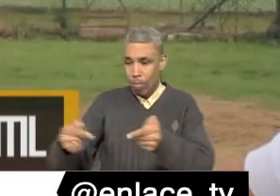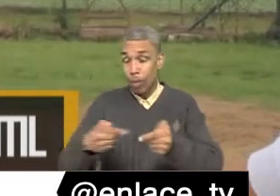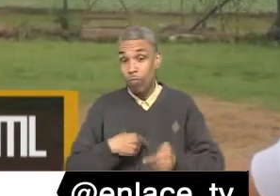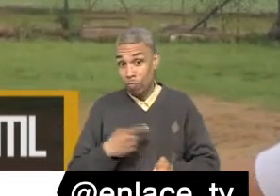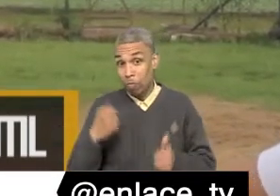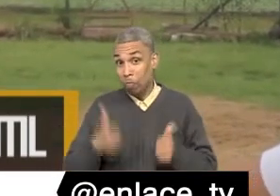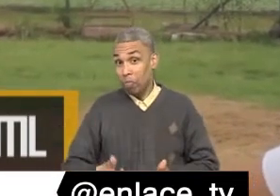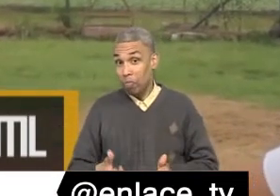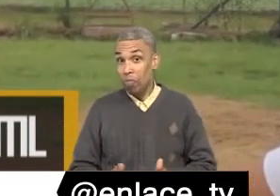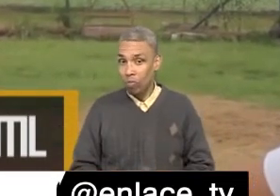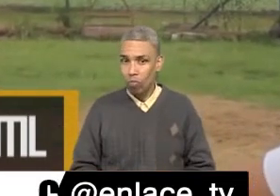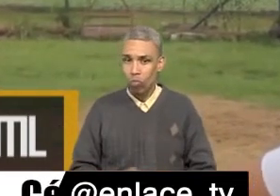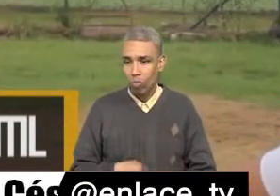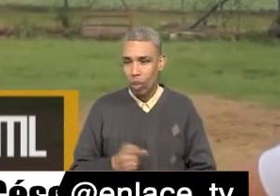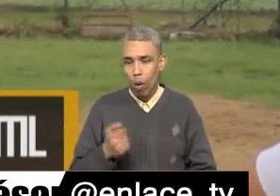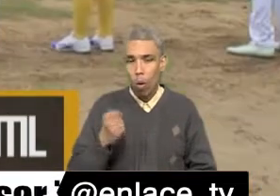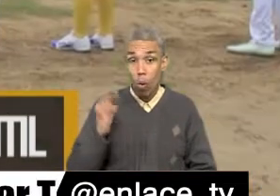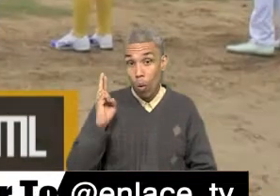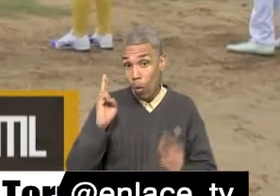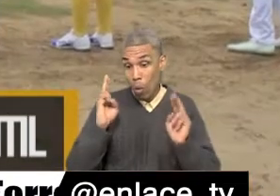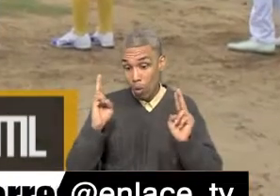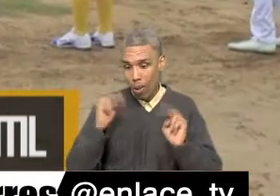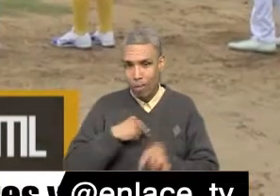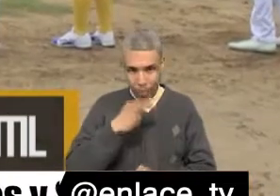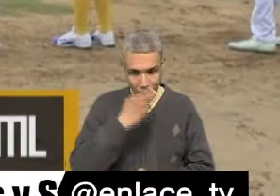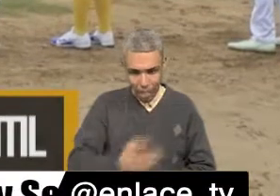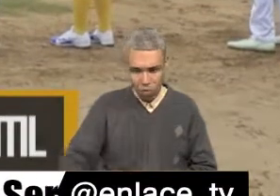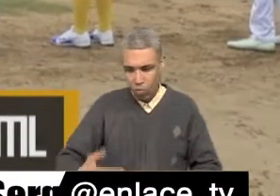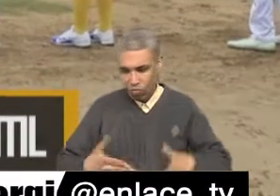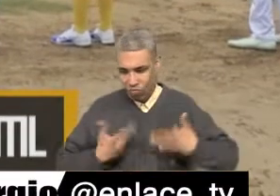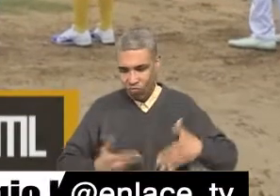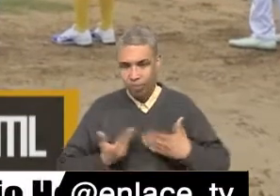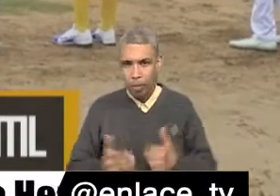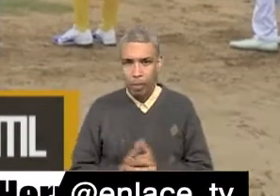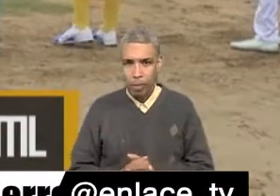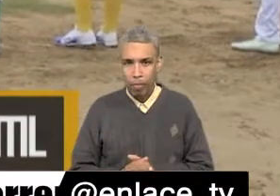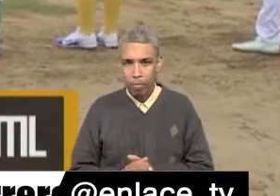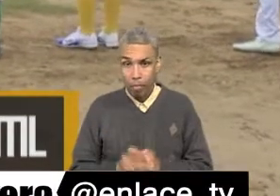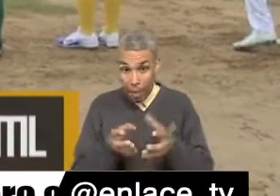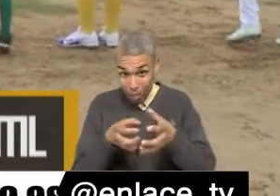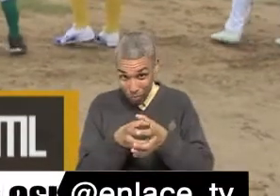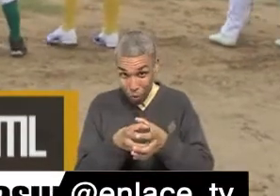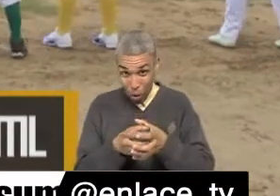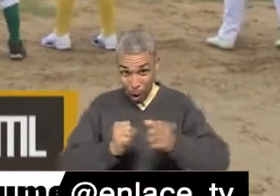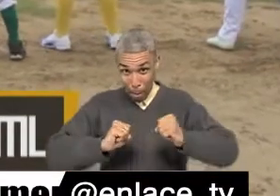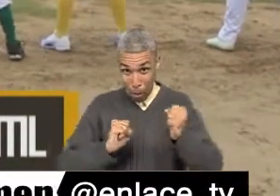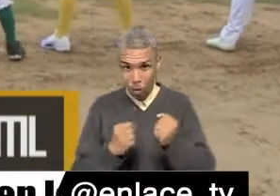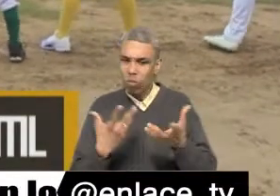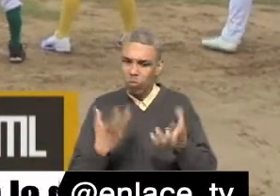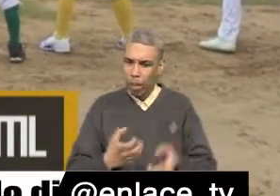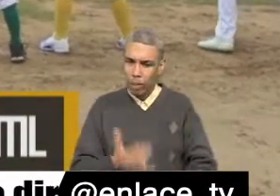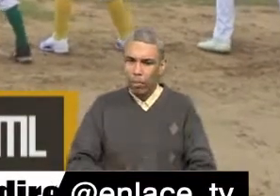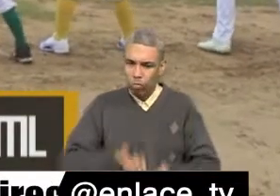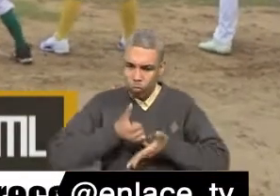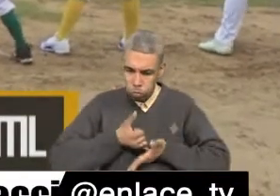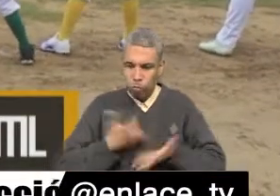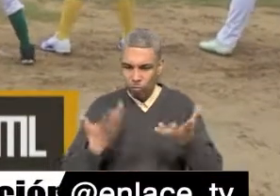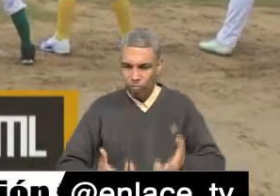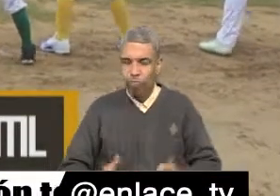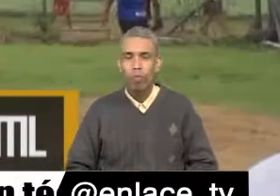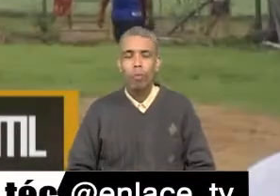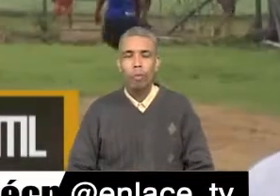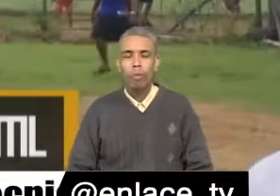verdad, espero que los niños se diviertan con este torneo. Grandes expectativas tiene este equipo capitalino que busca ser protagonista durante este